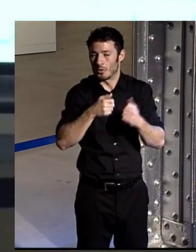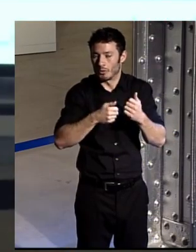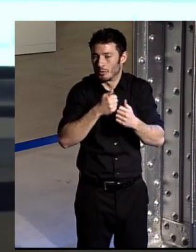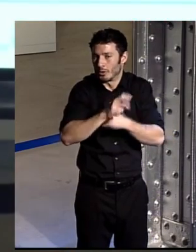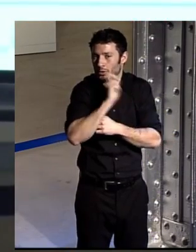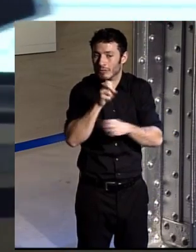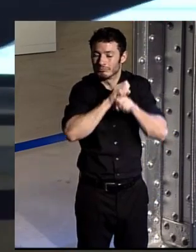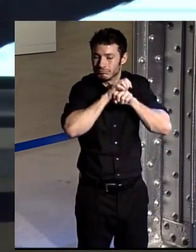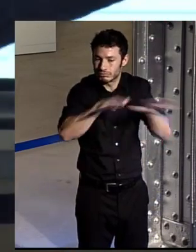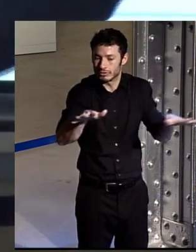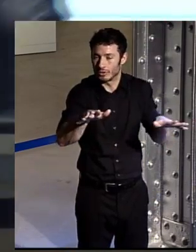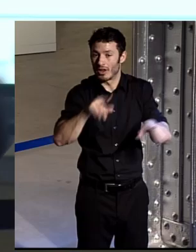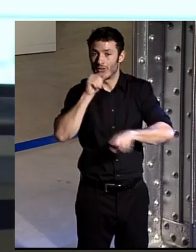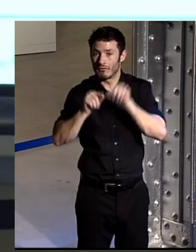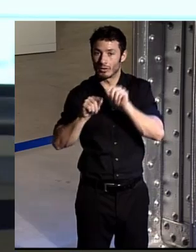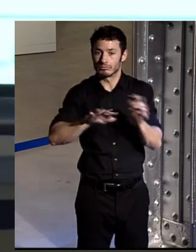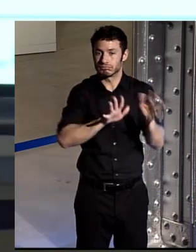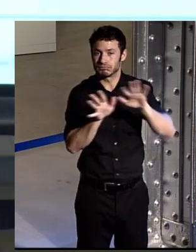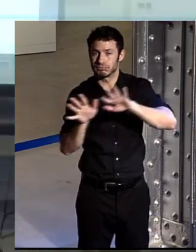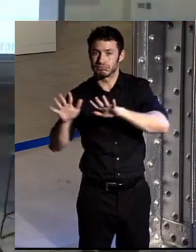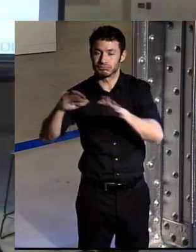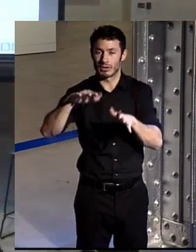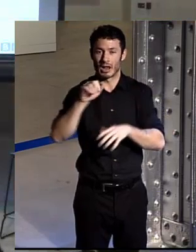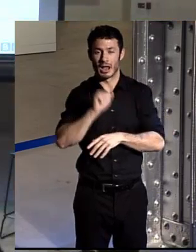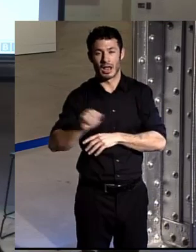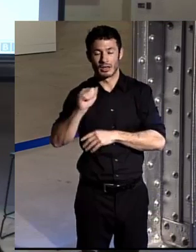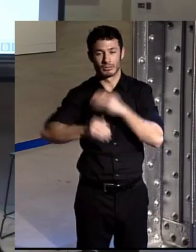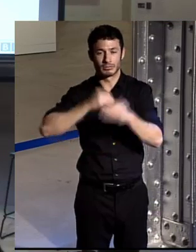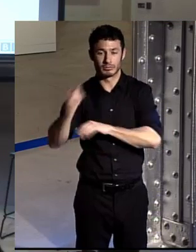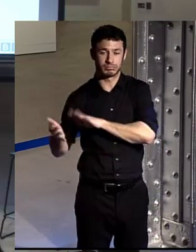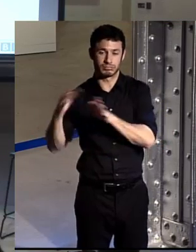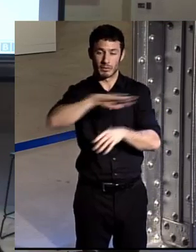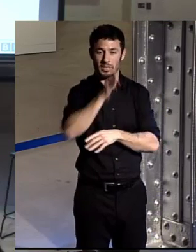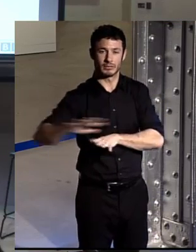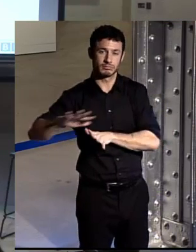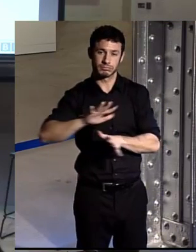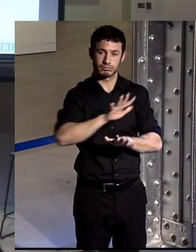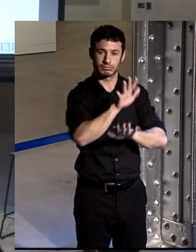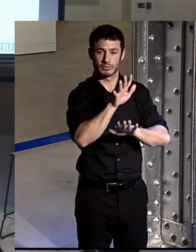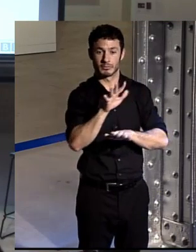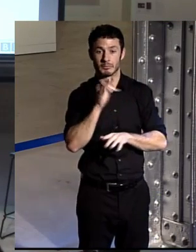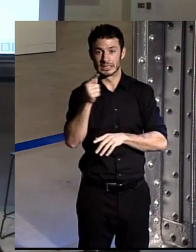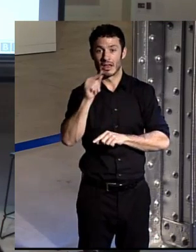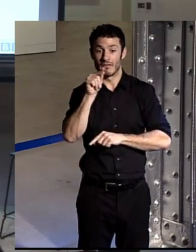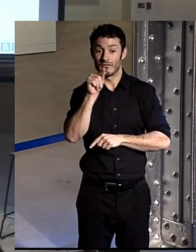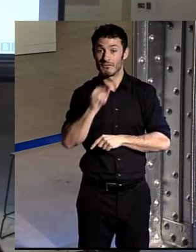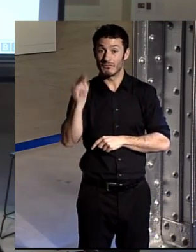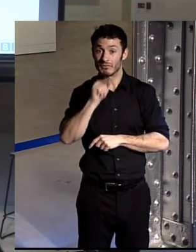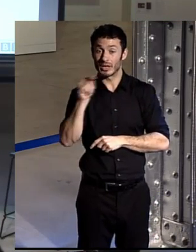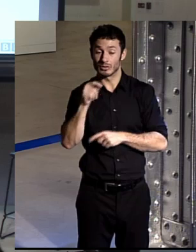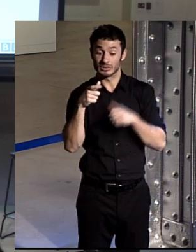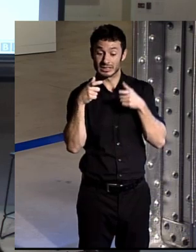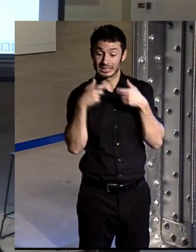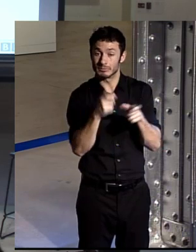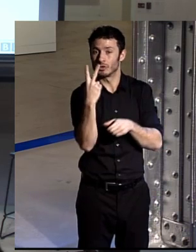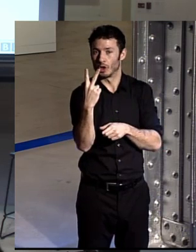Como vemos, el virus se ha ido moviendo a lo largo de estos años hacia Brasil y sabemos que hay dos estirpes del virus, la estirpe más